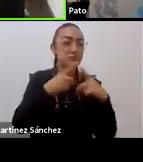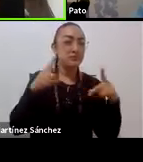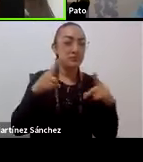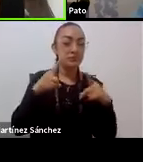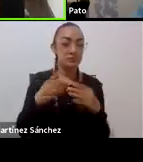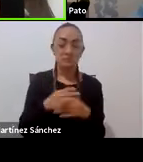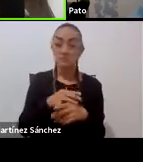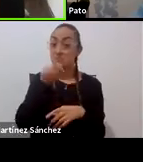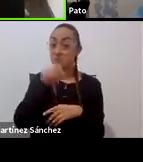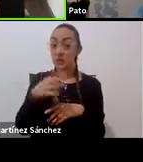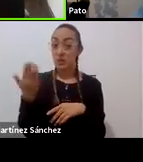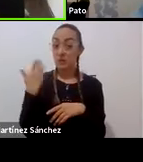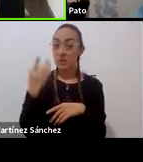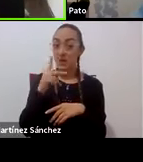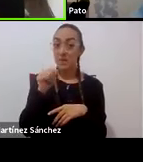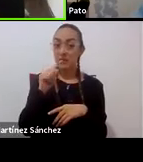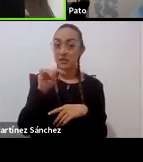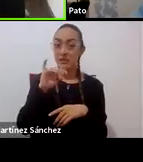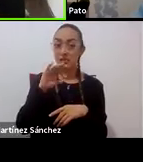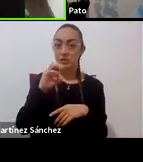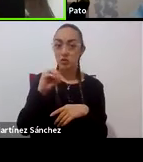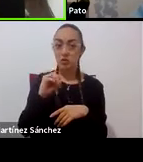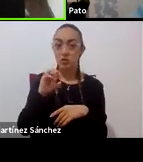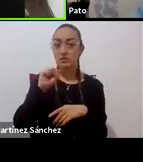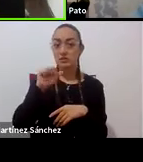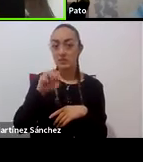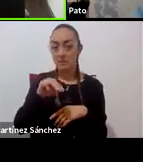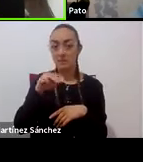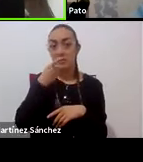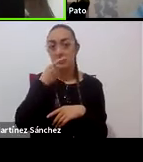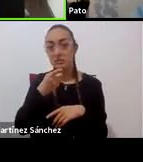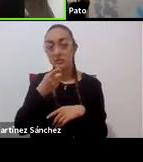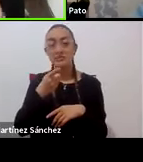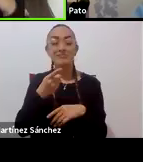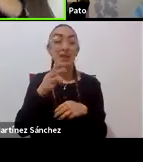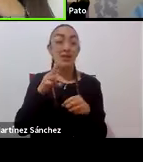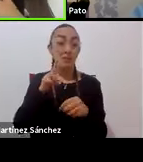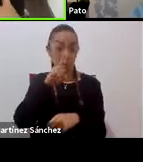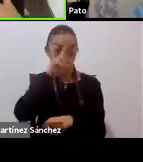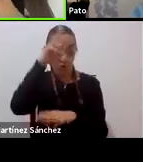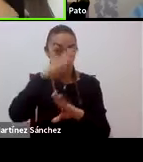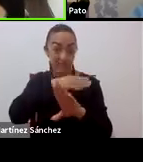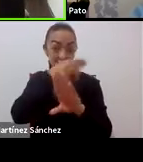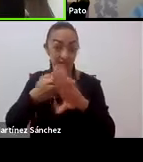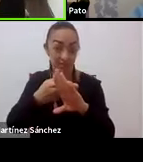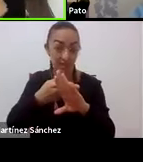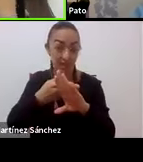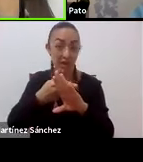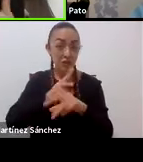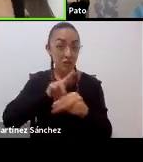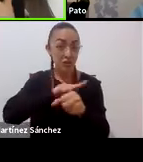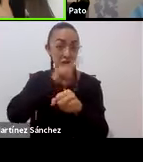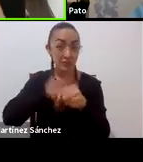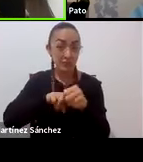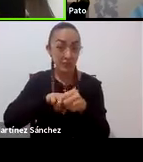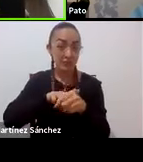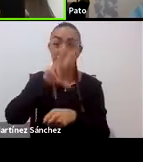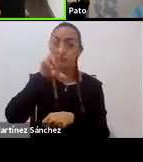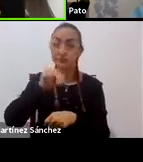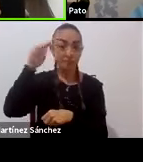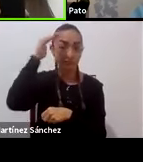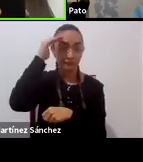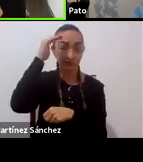a desnormalizar la violencia. Porque cuando hablamos de bienestar comunitario, de construcción de paz, de procesos de